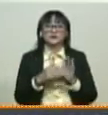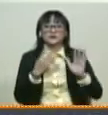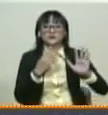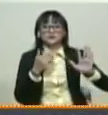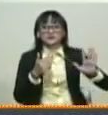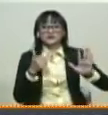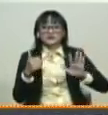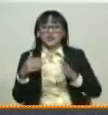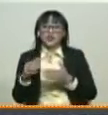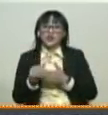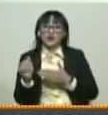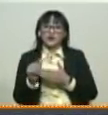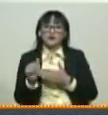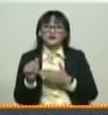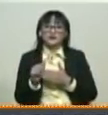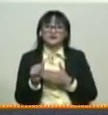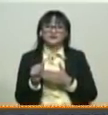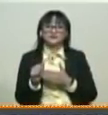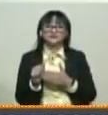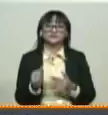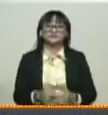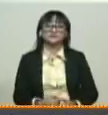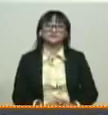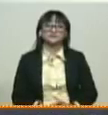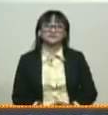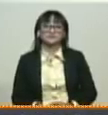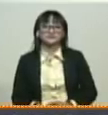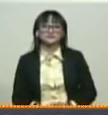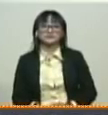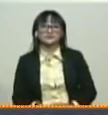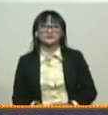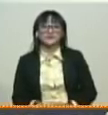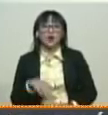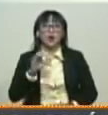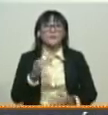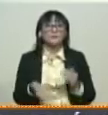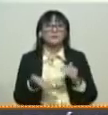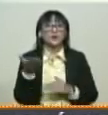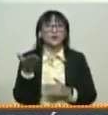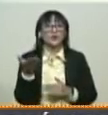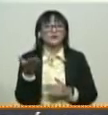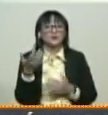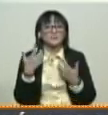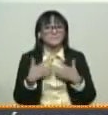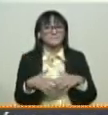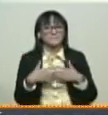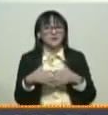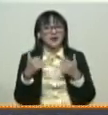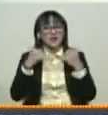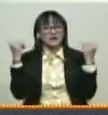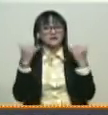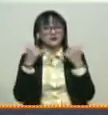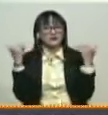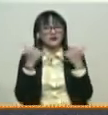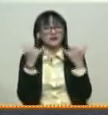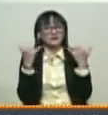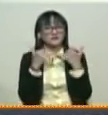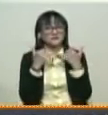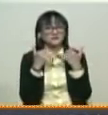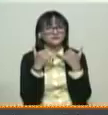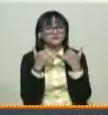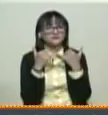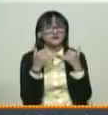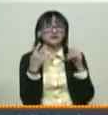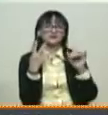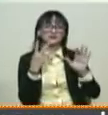21.488.466 dólares. Está ese ejemplo, por ejemplo. Compra con sobreprecio de plantas eléctricas. Se identificaron